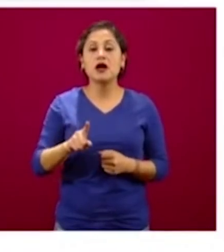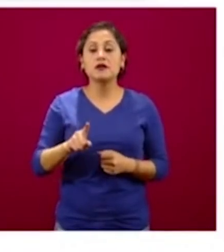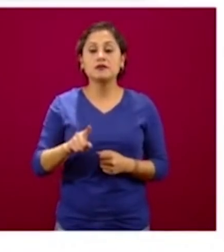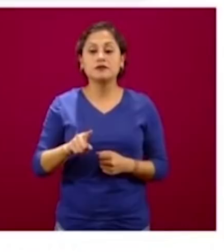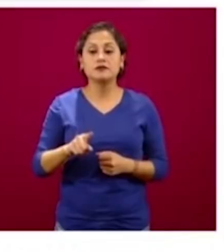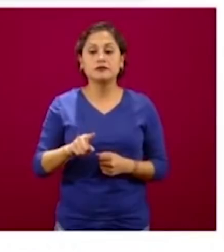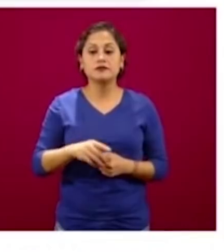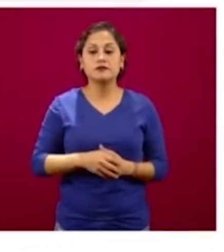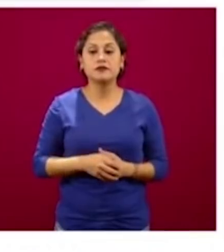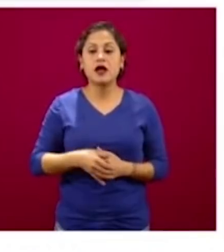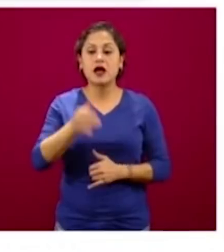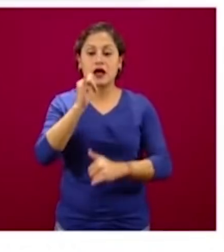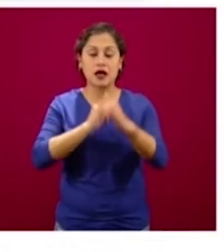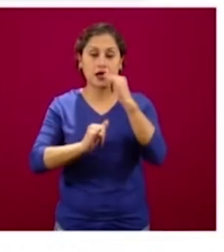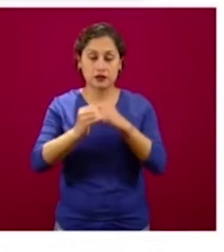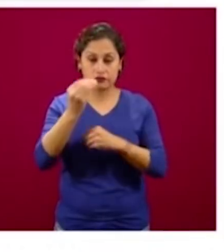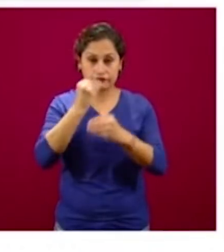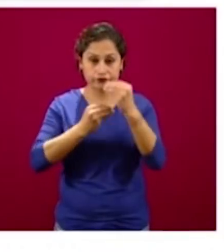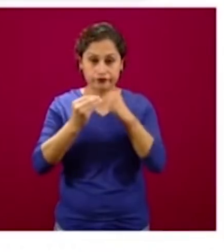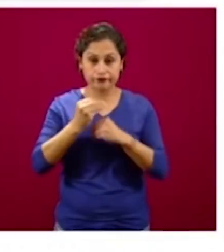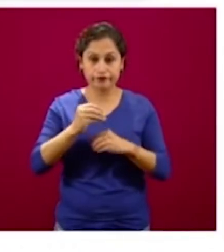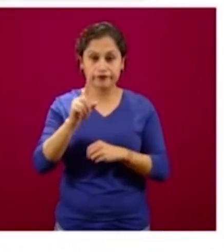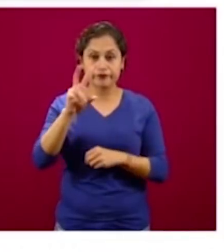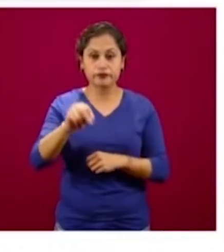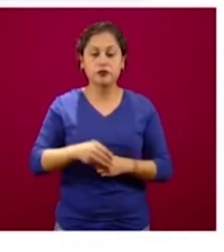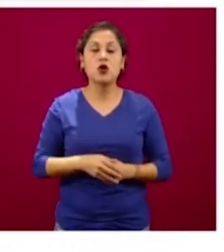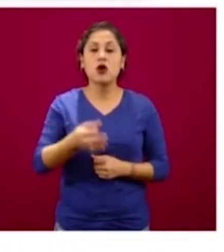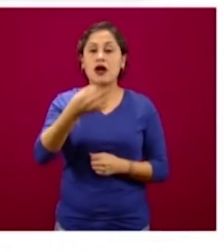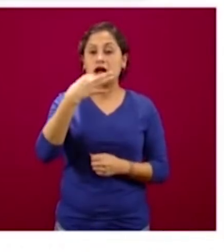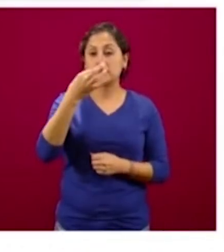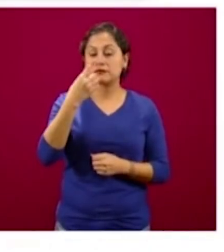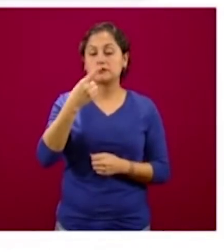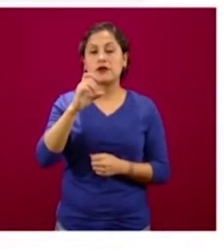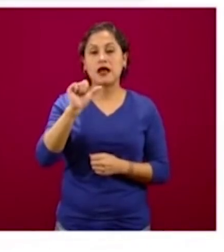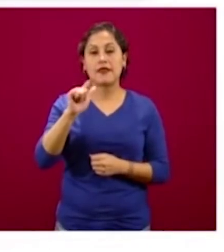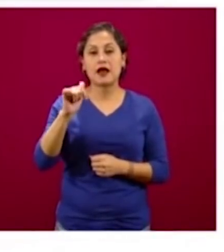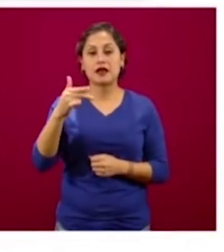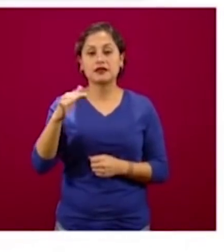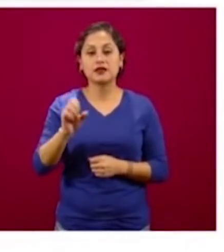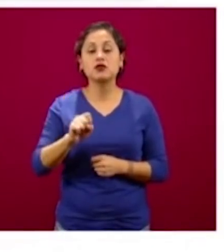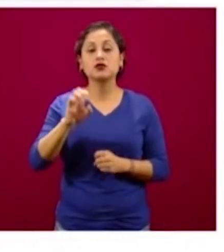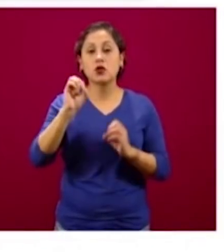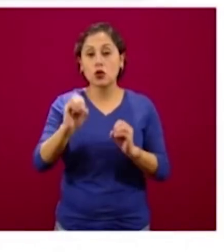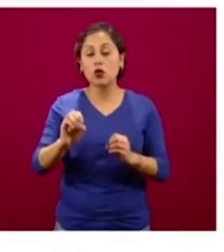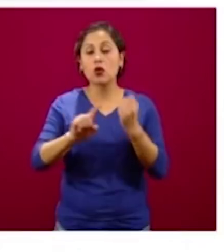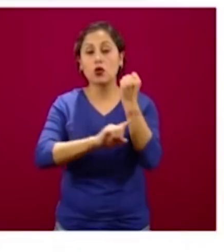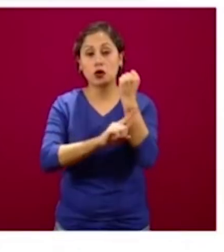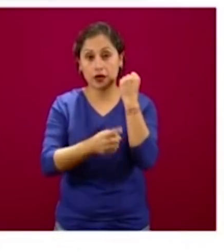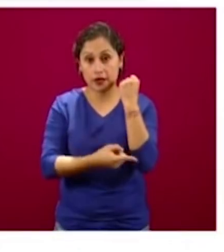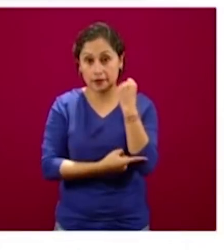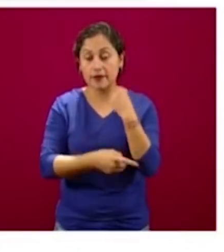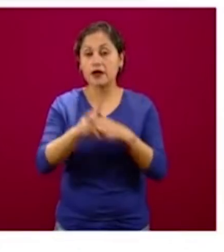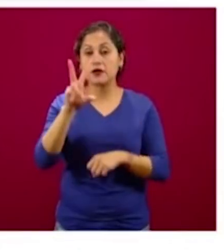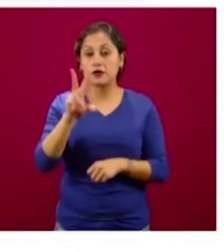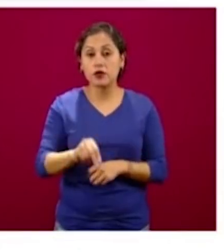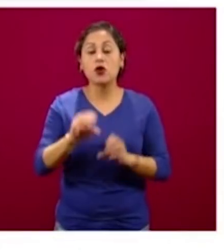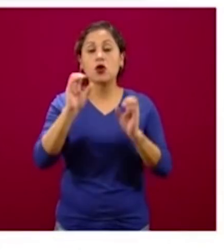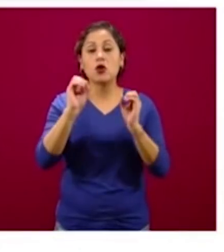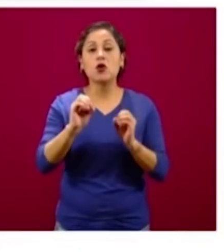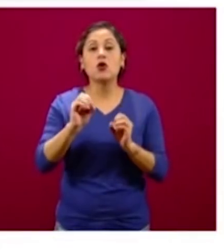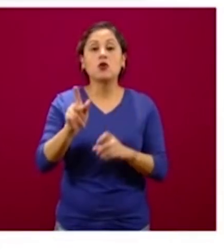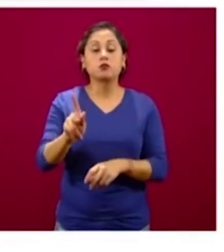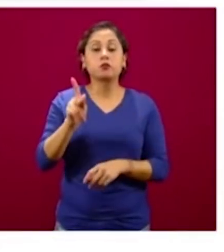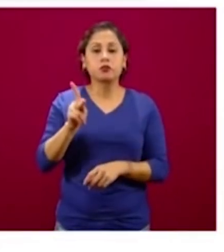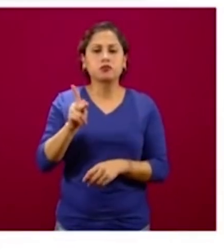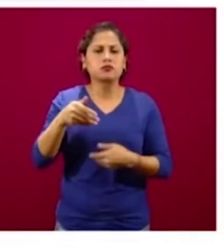días. No estar en periodo de embarazo o lactancia. Ojo, el periodo de menstruación no impide ya la donación de